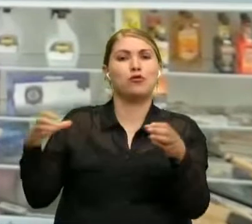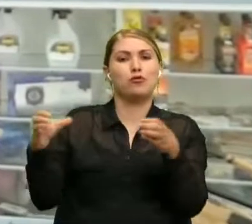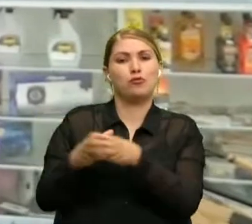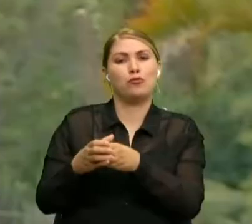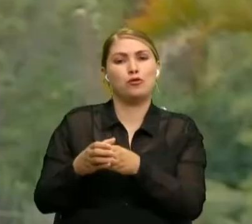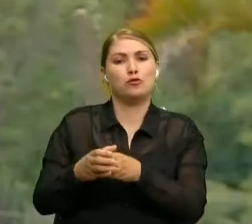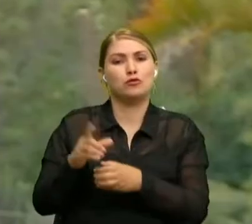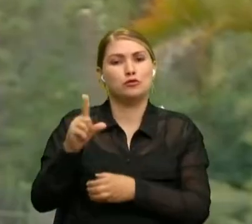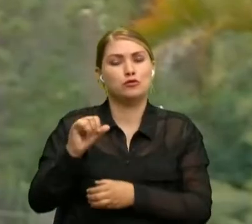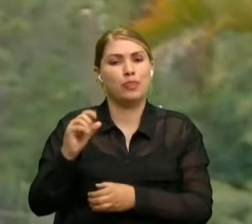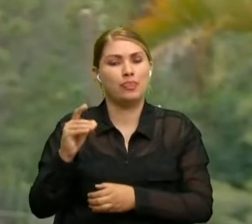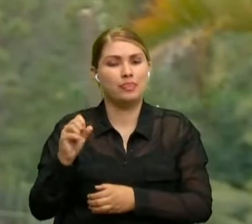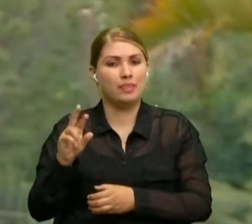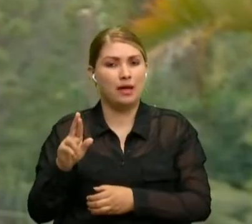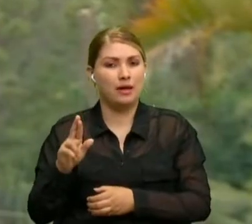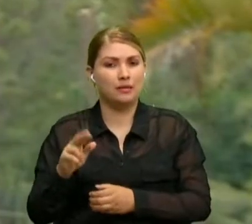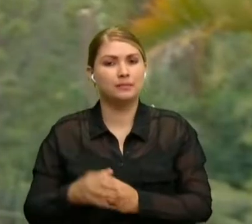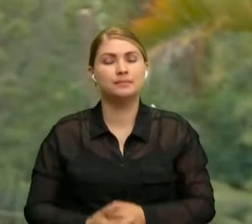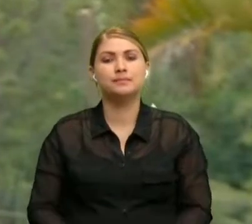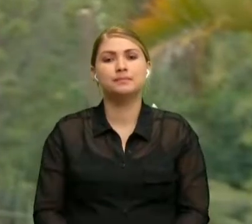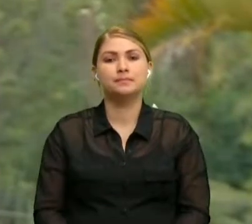Sundar.